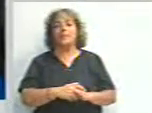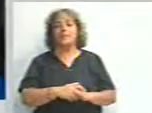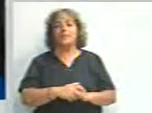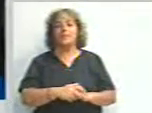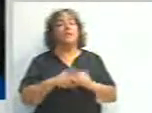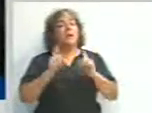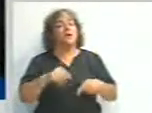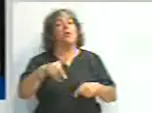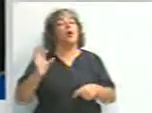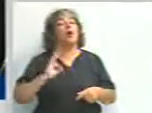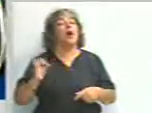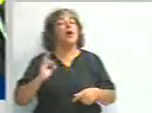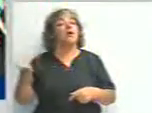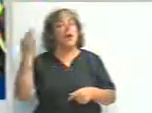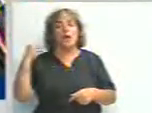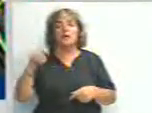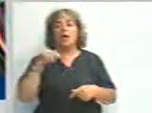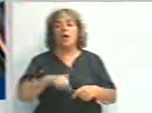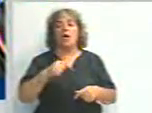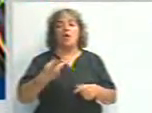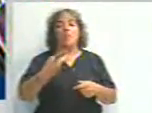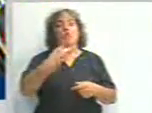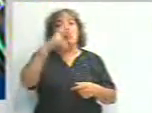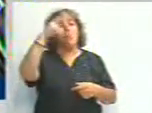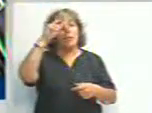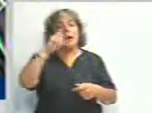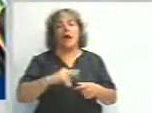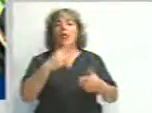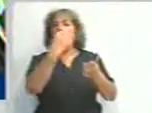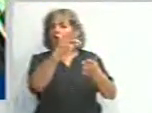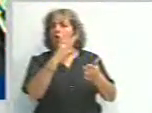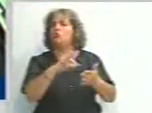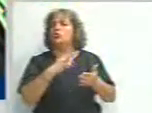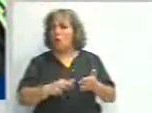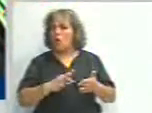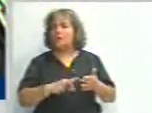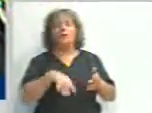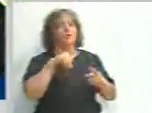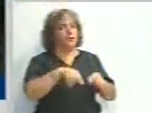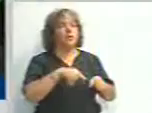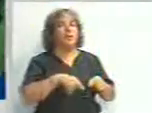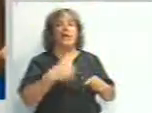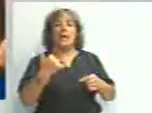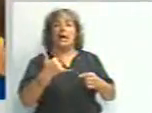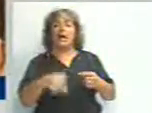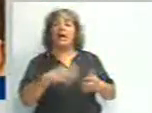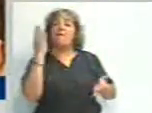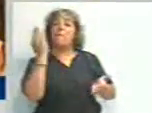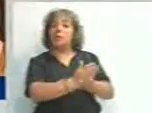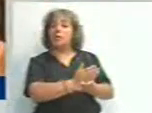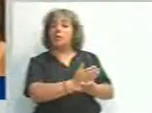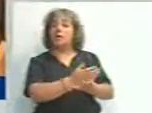Con respecto a años anteriores, hemos prácticamente duplicado la cantidad de puntos de control en donde se hacen